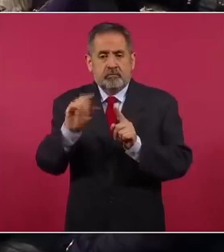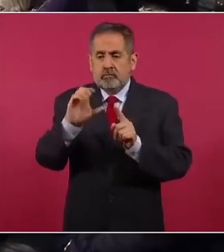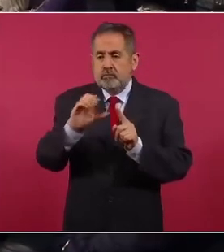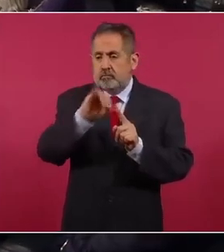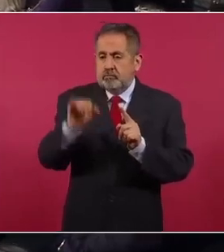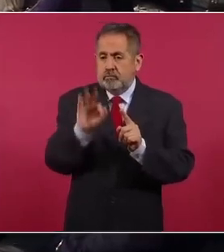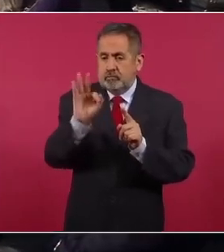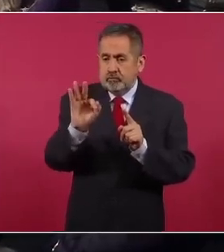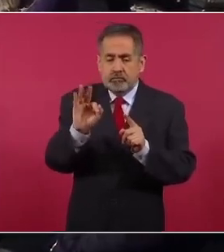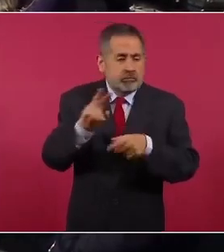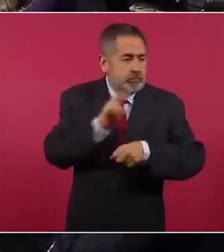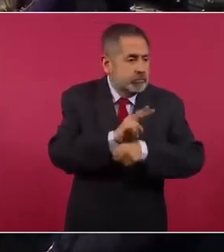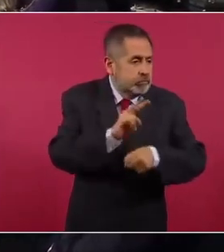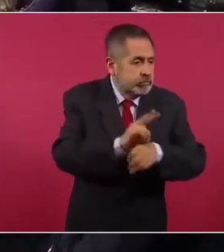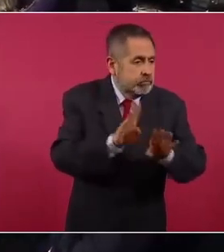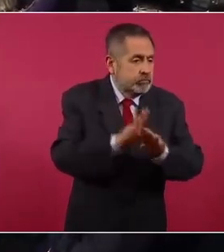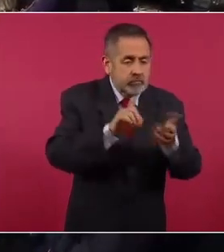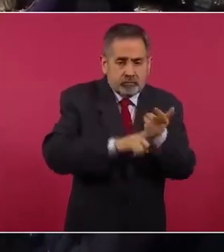dentro del Poder Judicial,